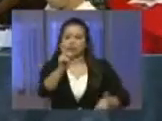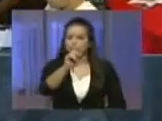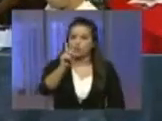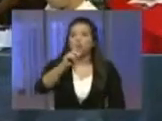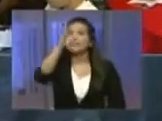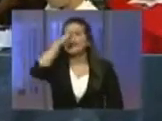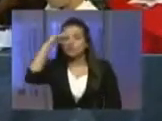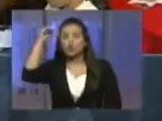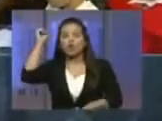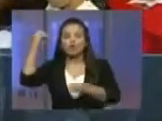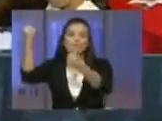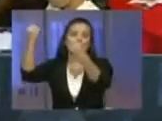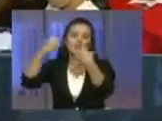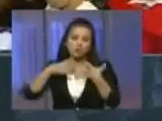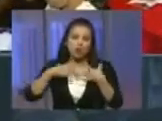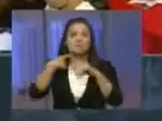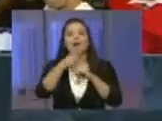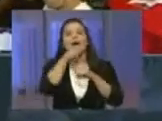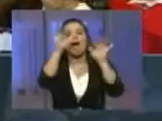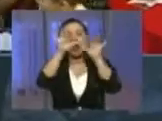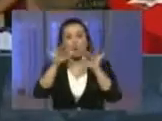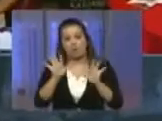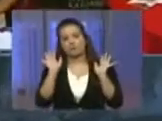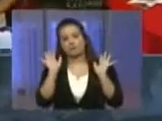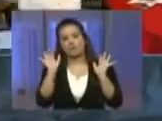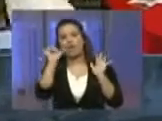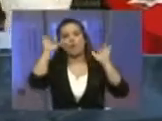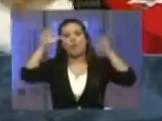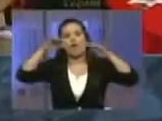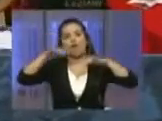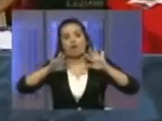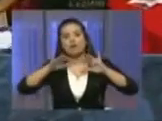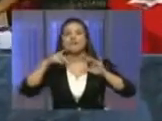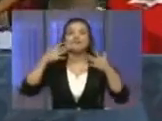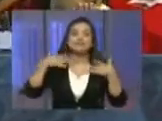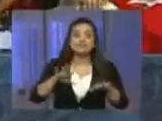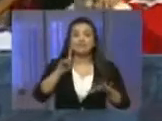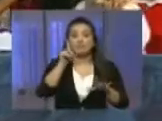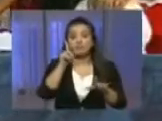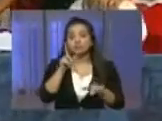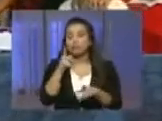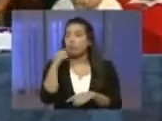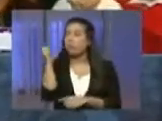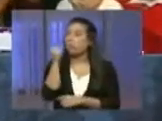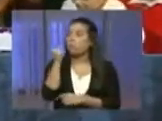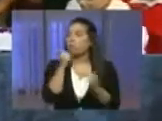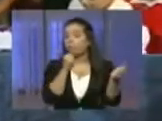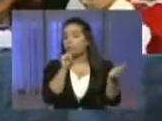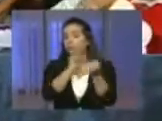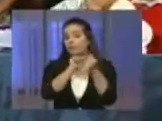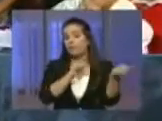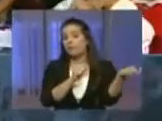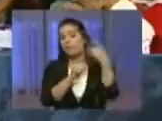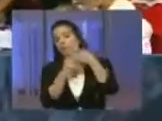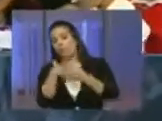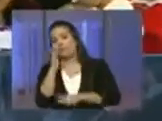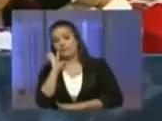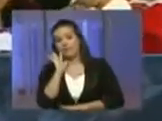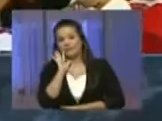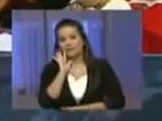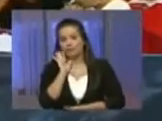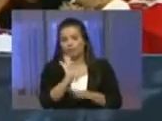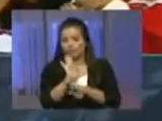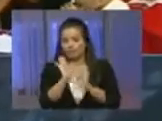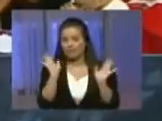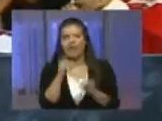bendiciones y a veces agua cuando llueve Y si te descuida un peñon te pueden de un piso alto